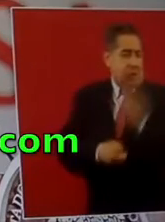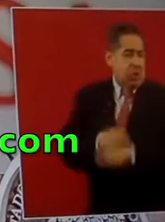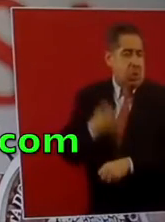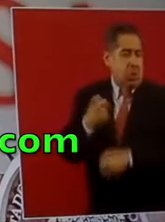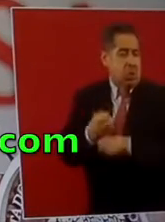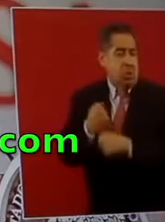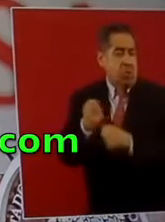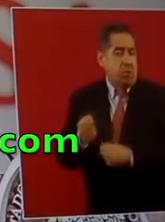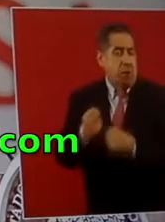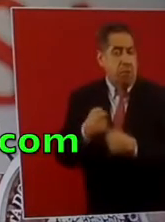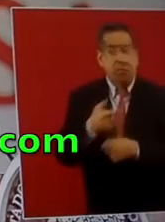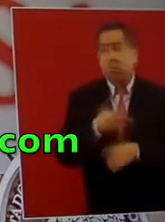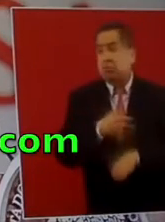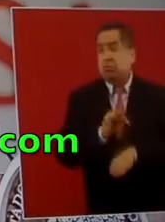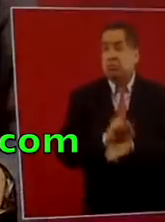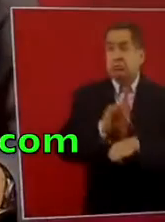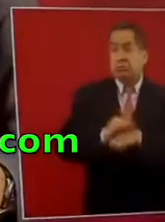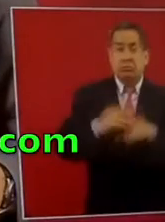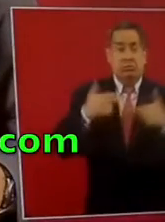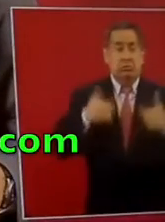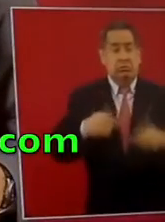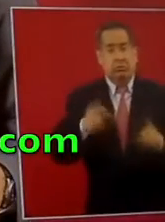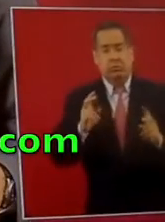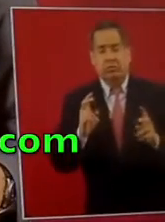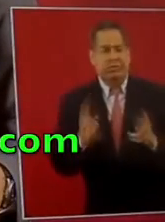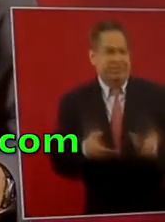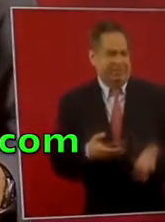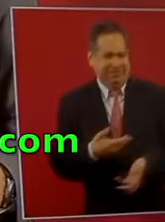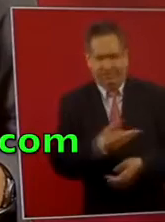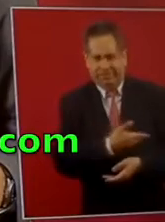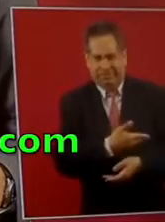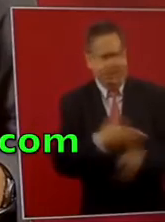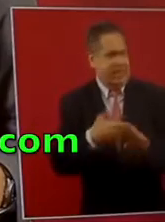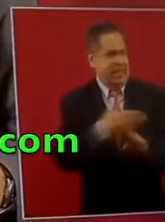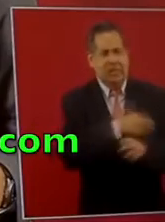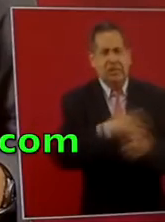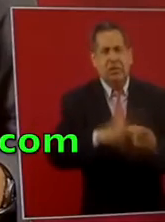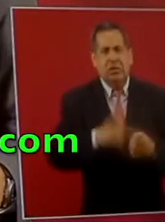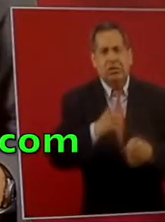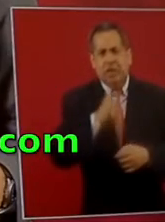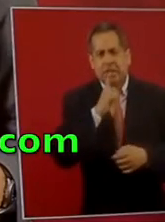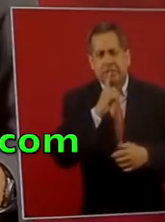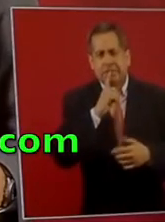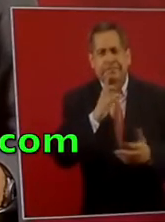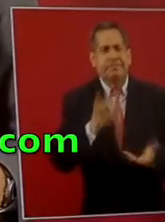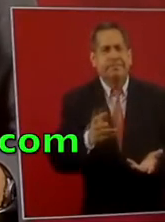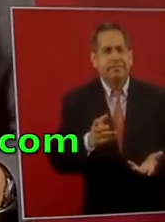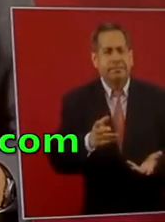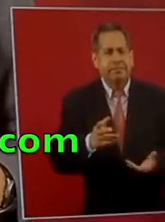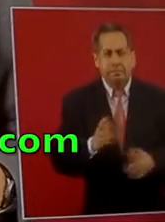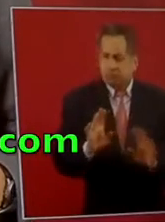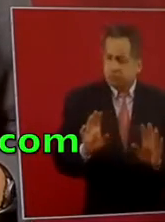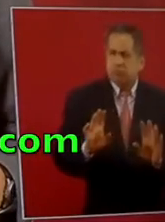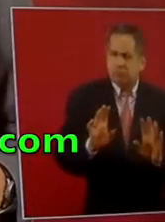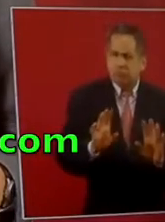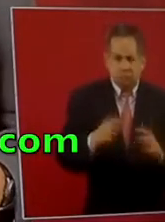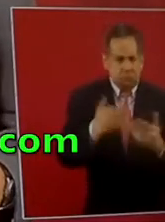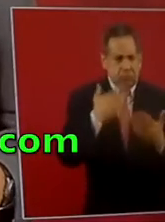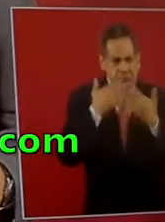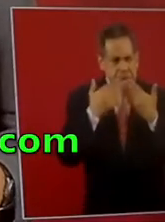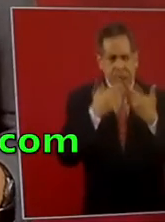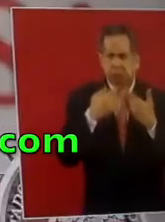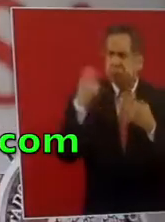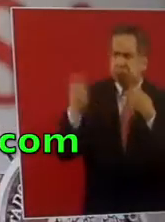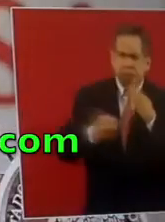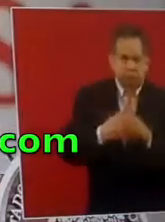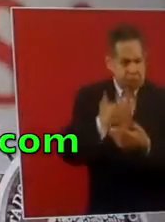Casi ya 2 años, que nos ha costado mucho sostenerla, pero ahí estamos. Ya estamos llegando ya a demostrar nuestro trabajo, ya con hechos,